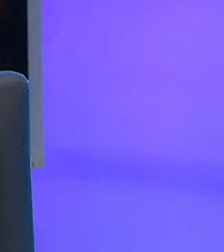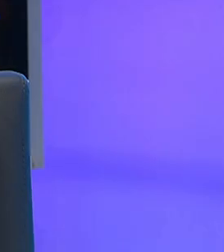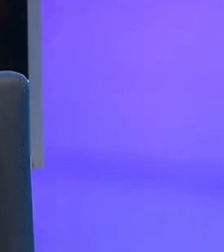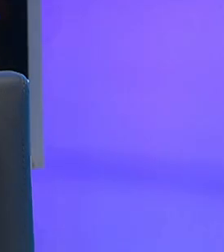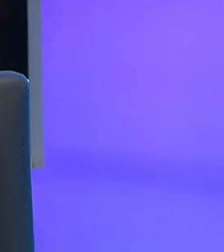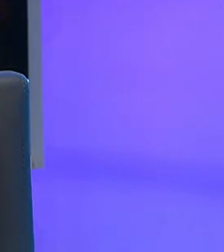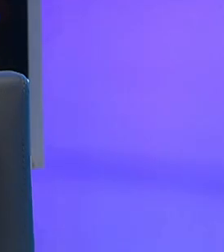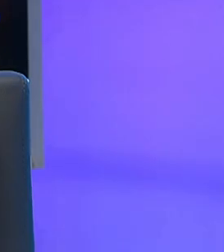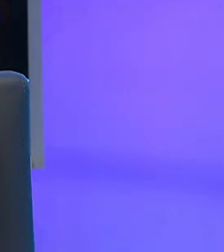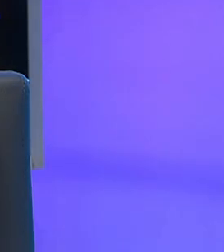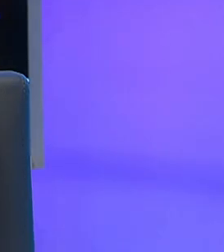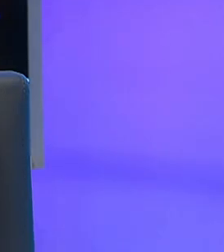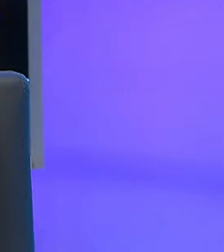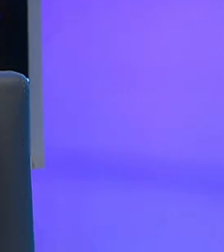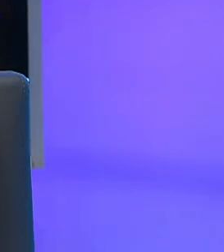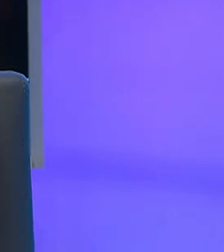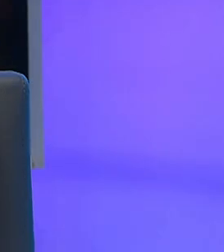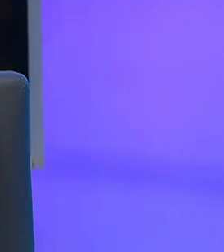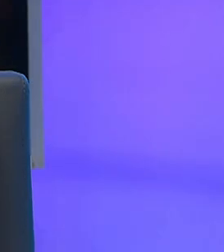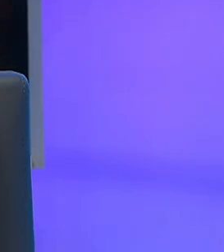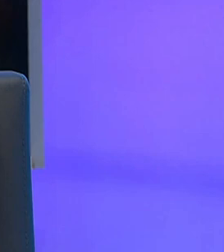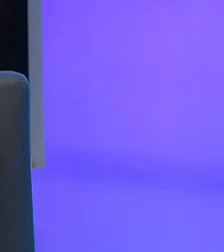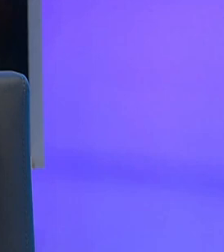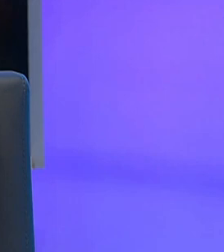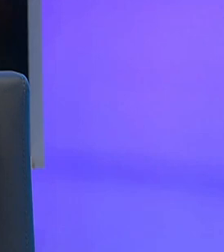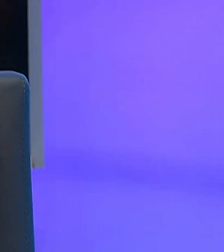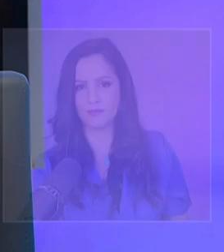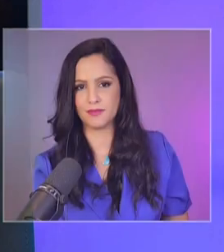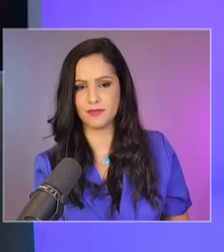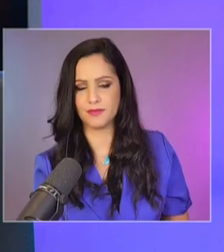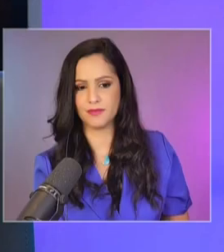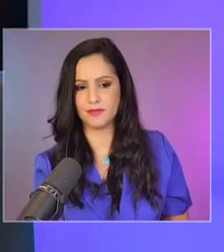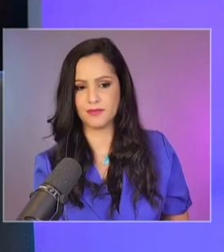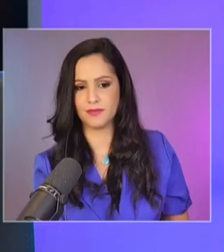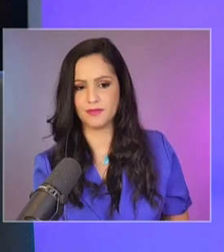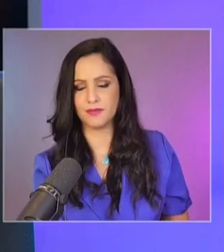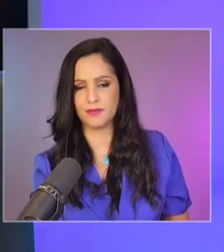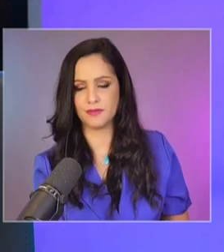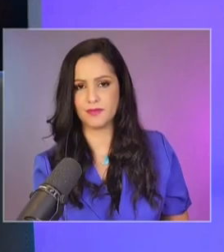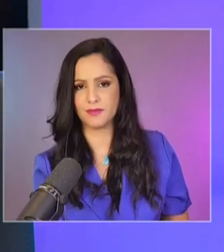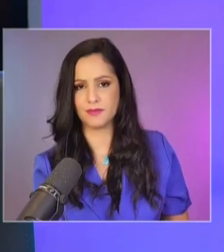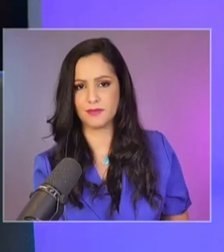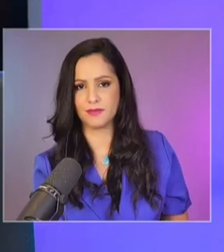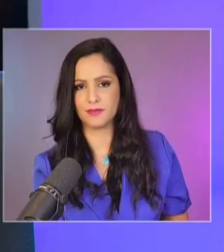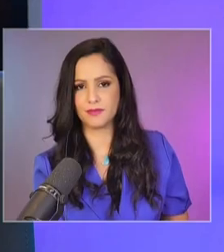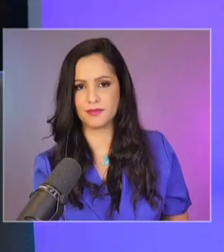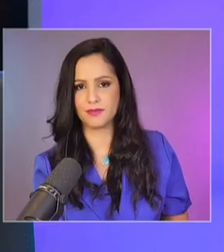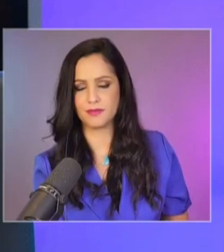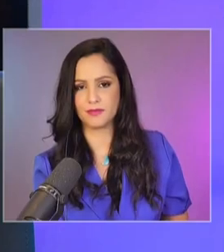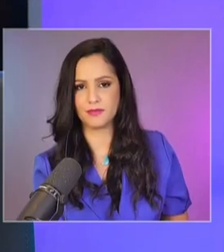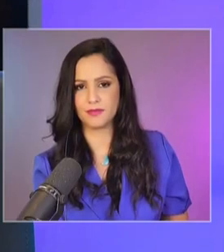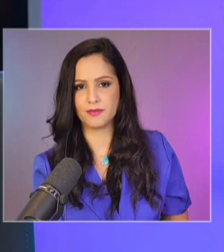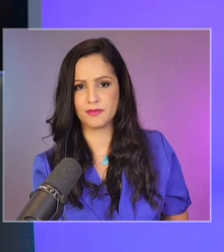adulta lo que más desconocemos de Balaguer es su vida de su juventud y aquí en la tebaida lírica